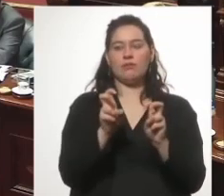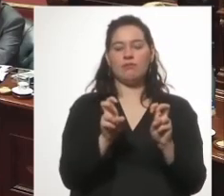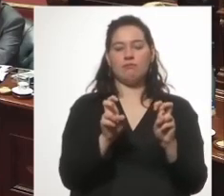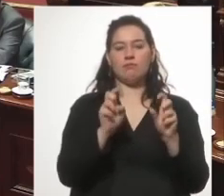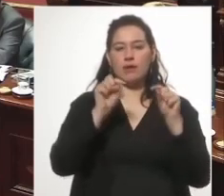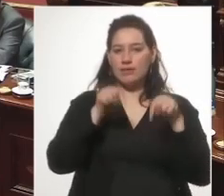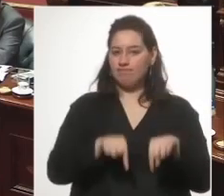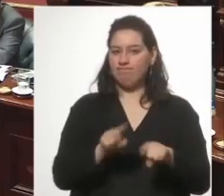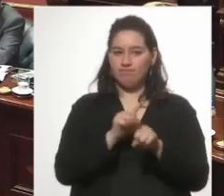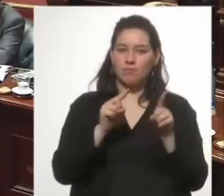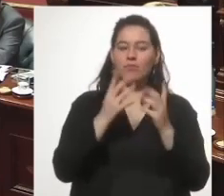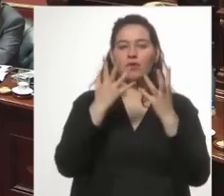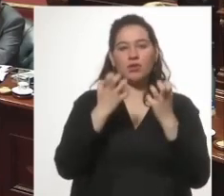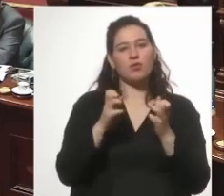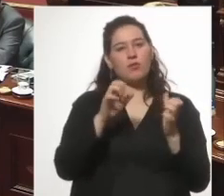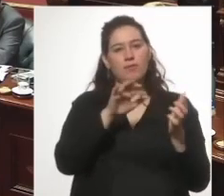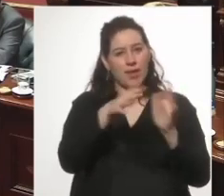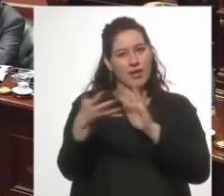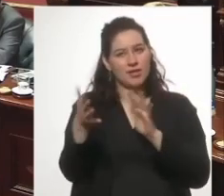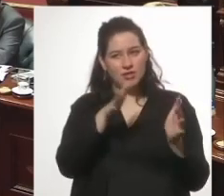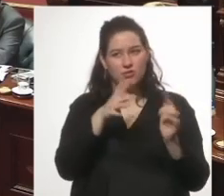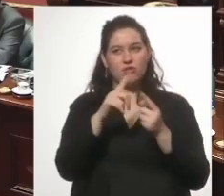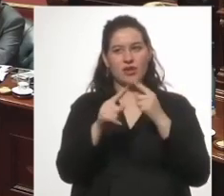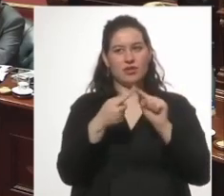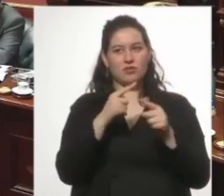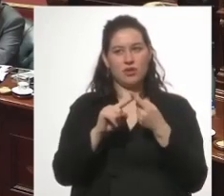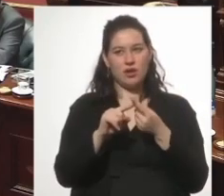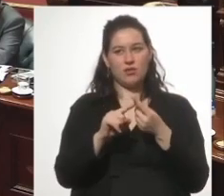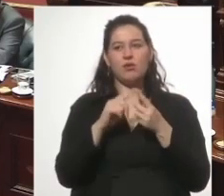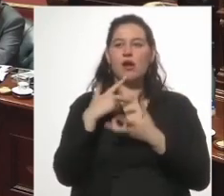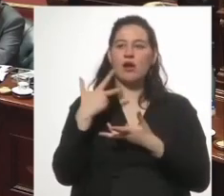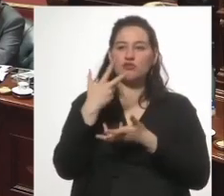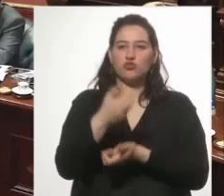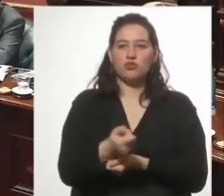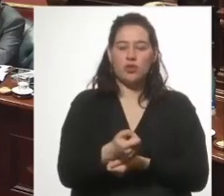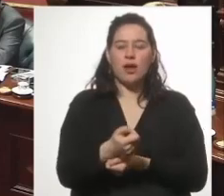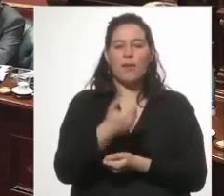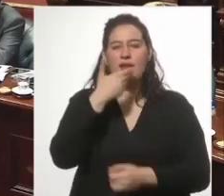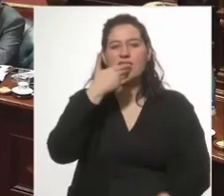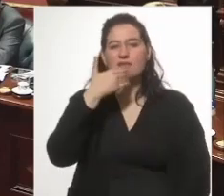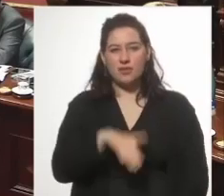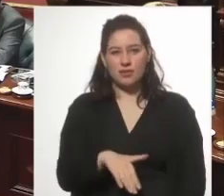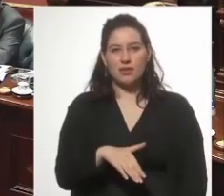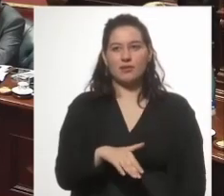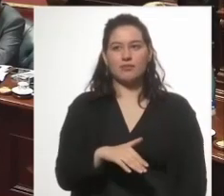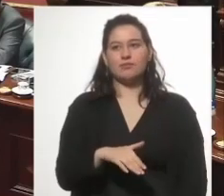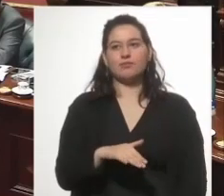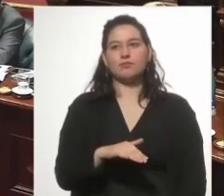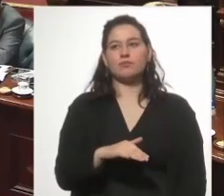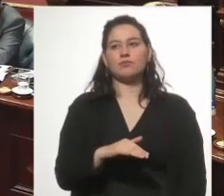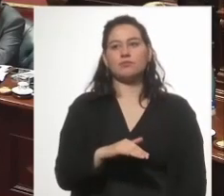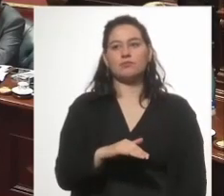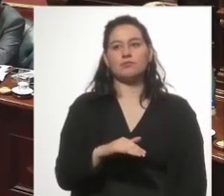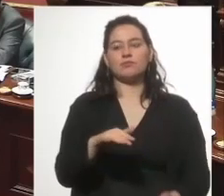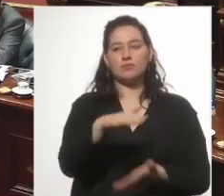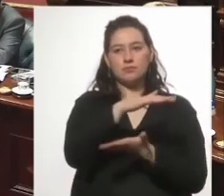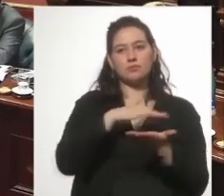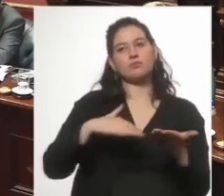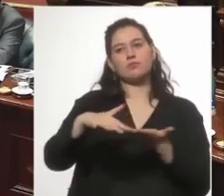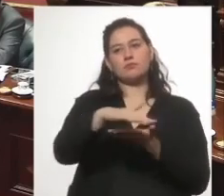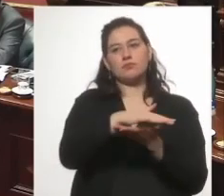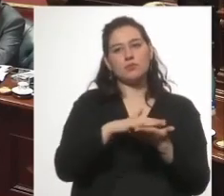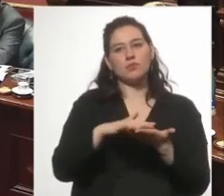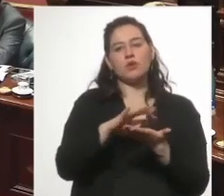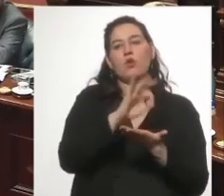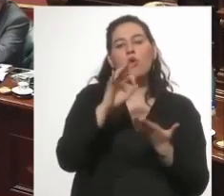esta causa, pero que creo que está muy relacionado y que ayuda también a comprender la situación, o por